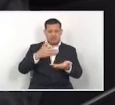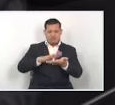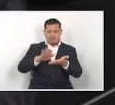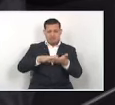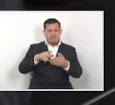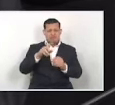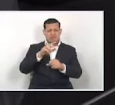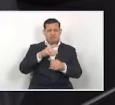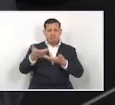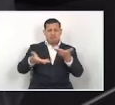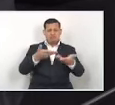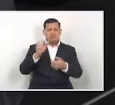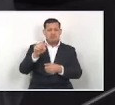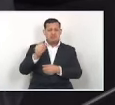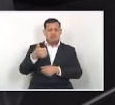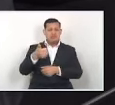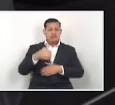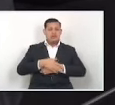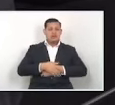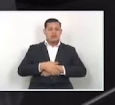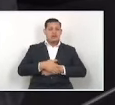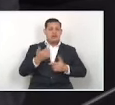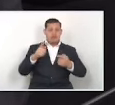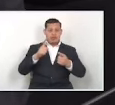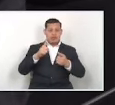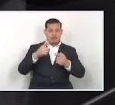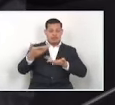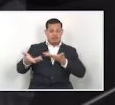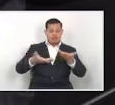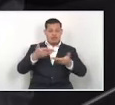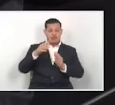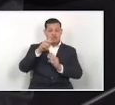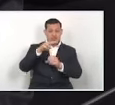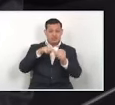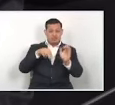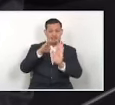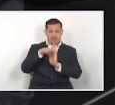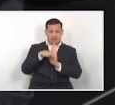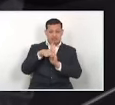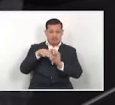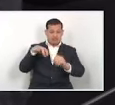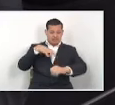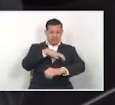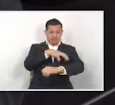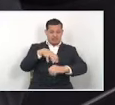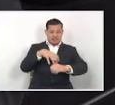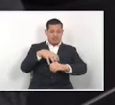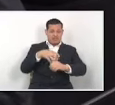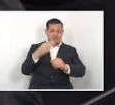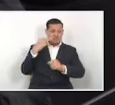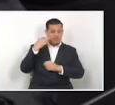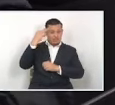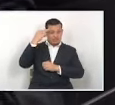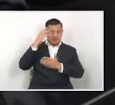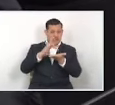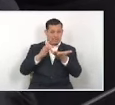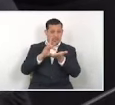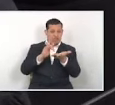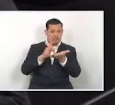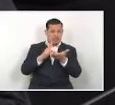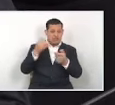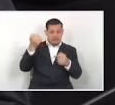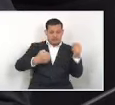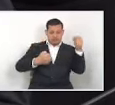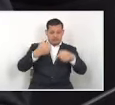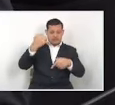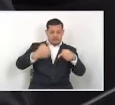pues, o sea, está bien, pero somos el mercado más barato. Y no es porque se estén explotando